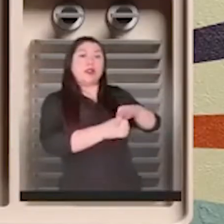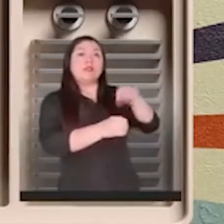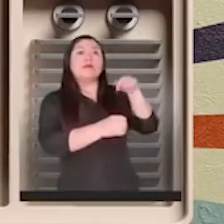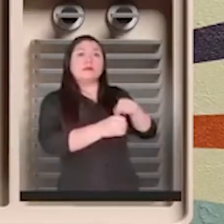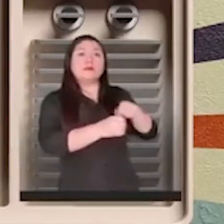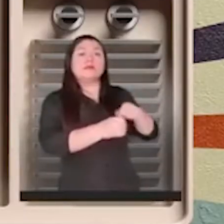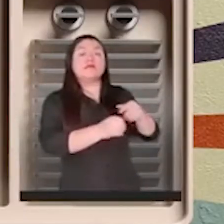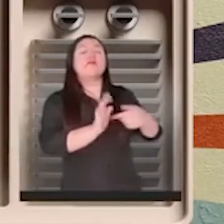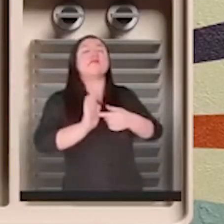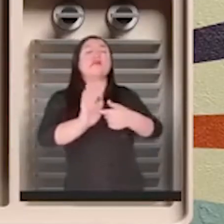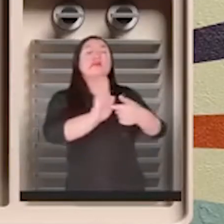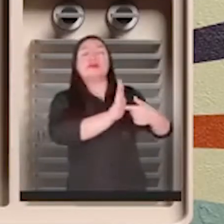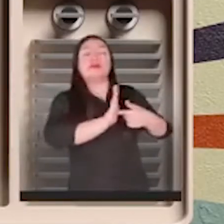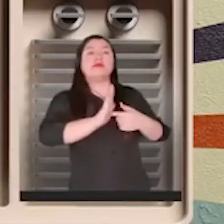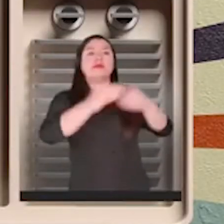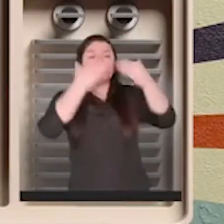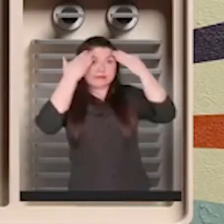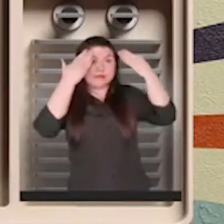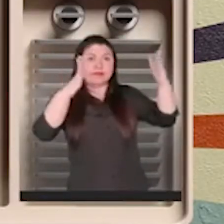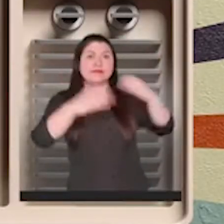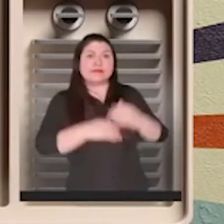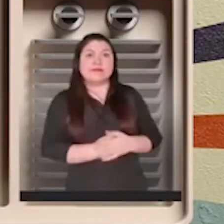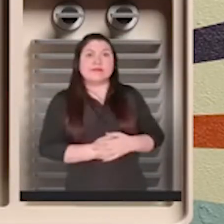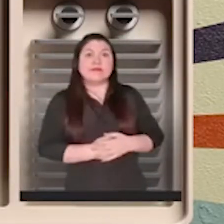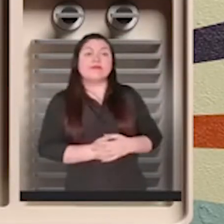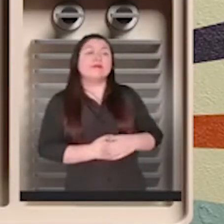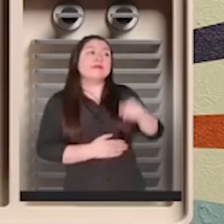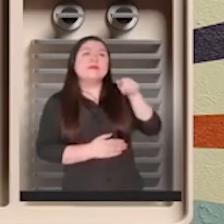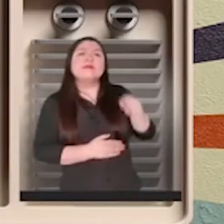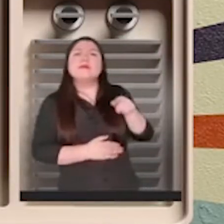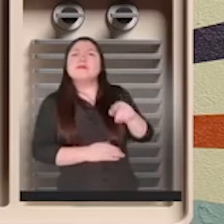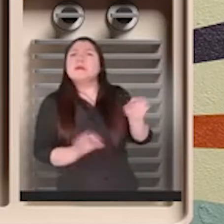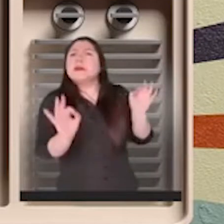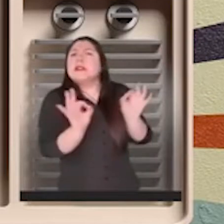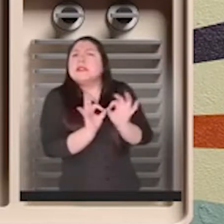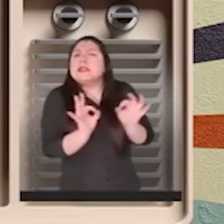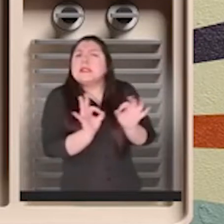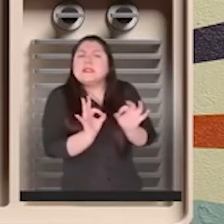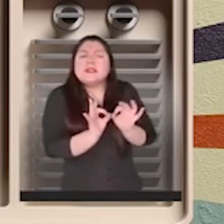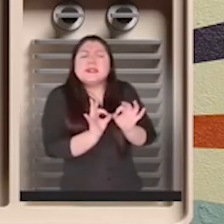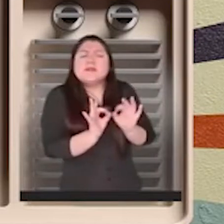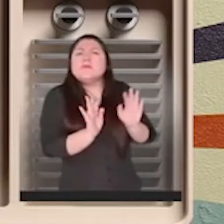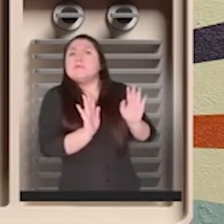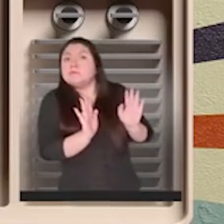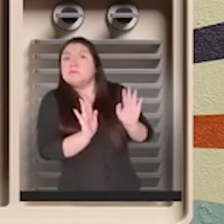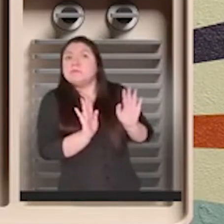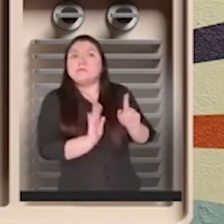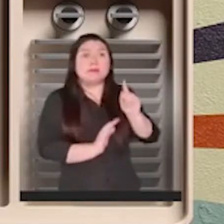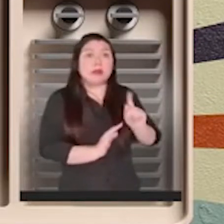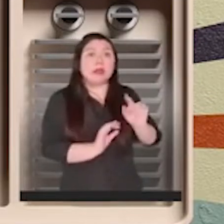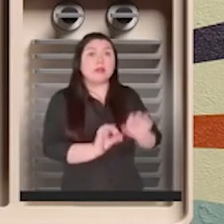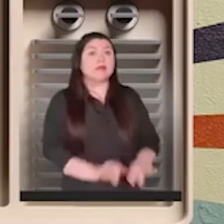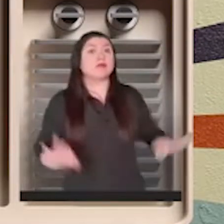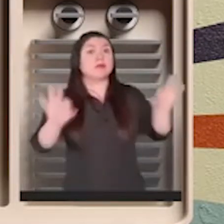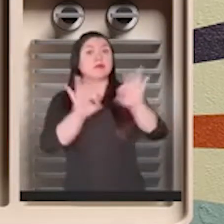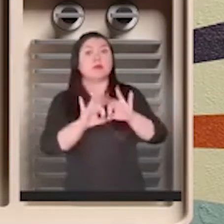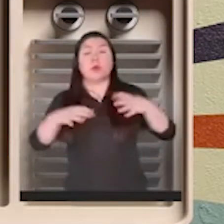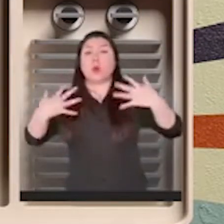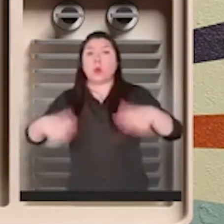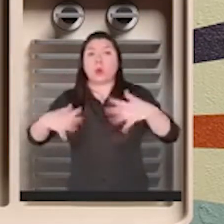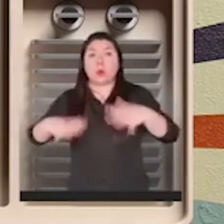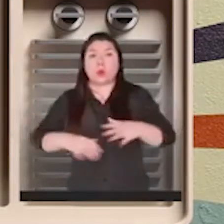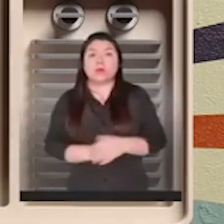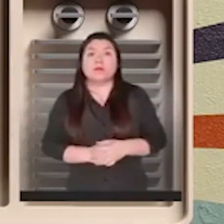Si hay un acto que representa a la democracia, es este. Aunque muy sencillo, es trascendental.